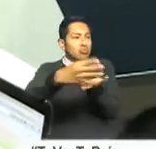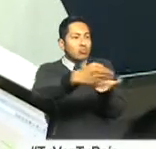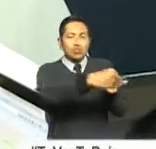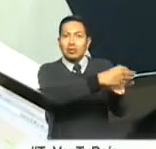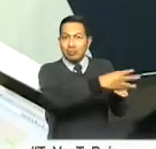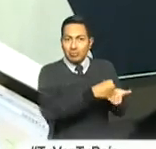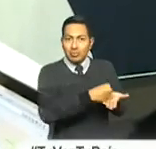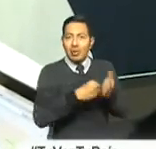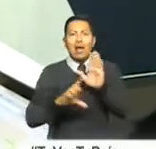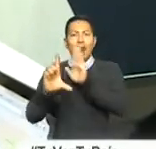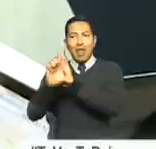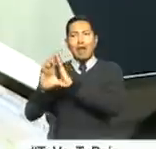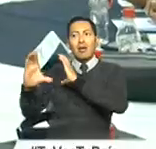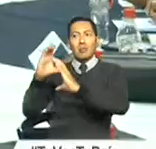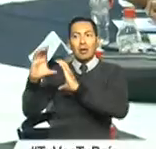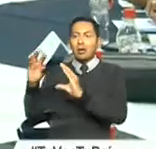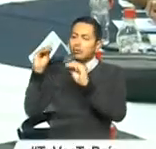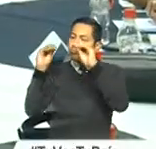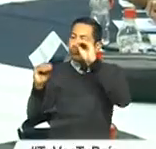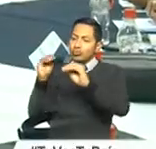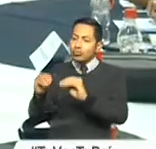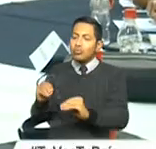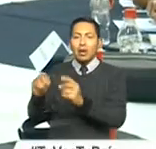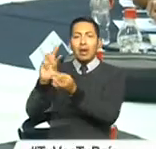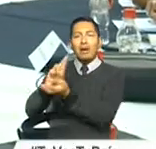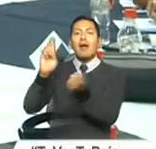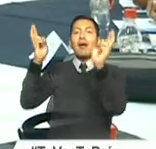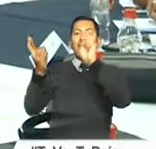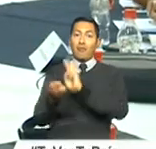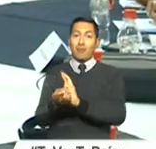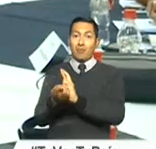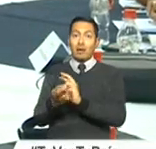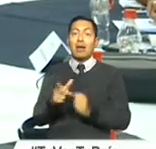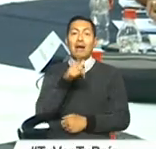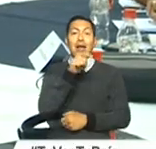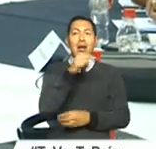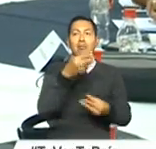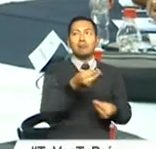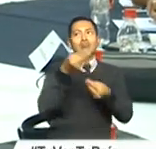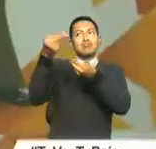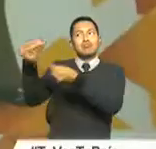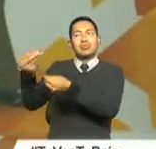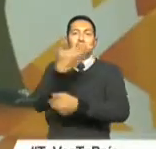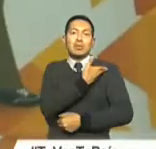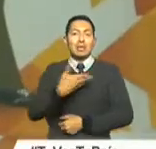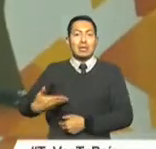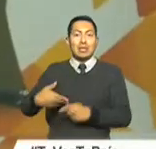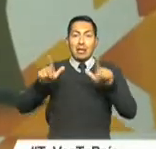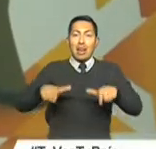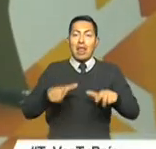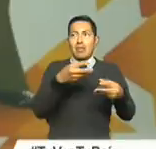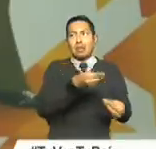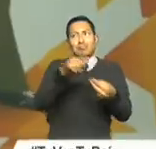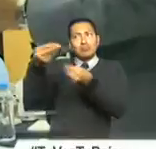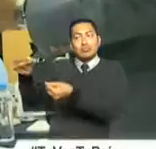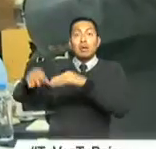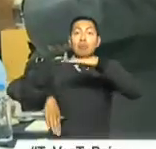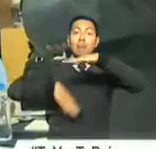Ley Orgánica de Comunicación que serán presentados al presidente de la República, Lenín Moreno, hasta el 20 de